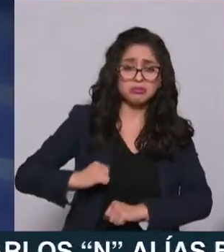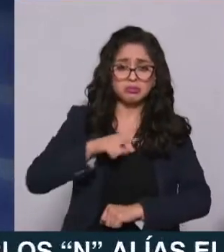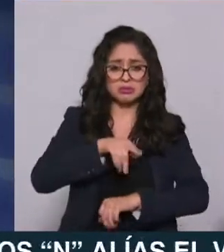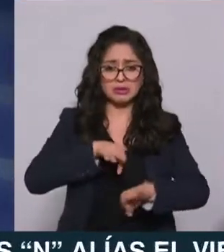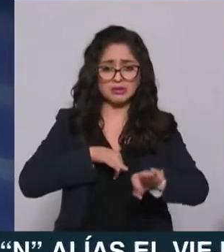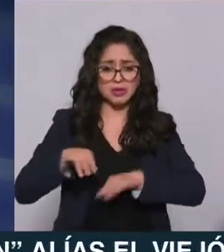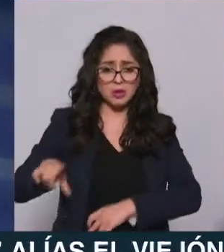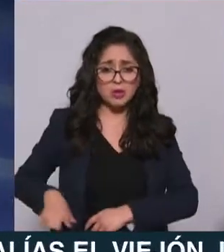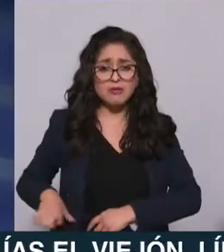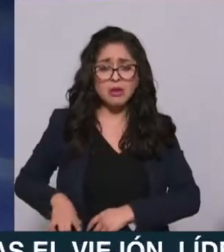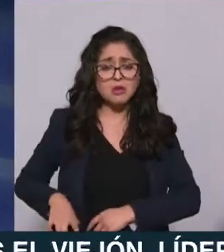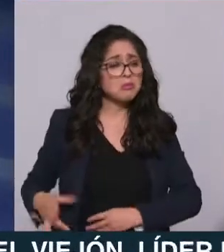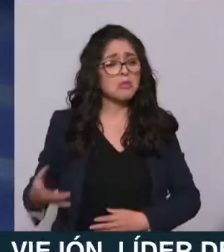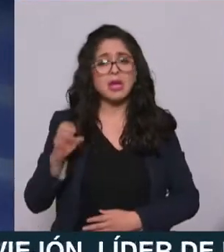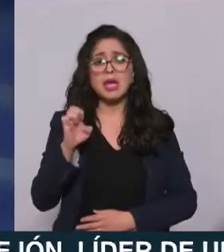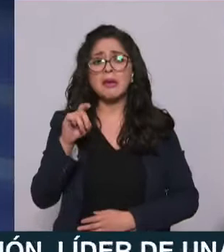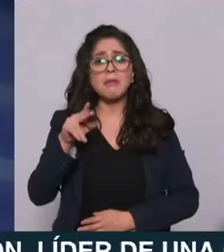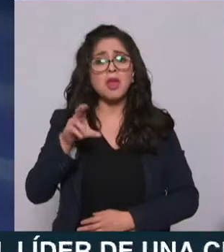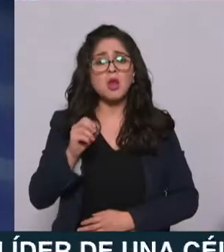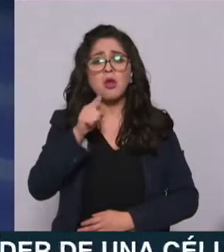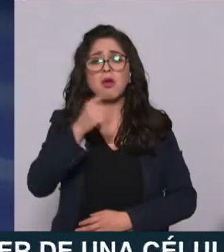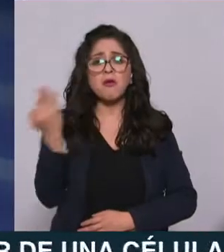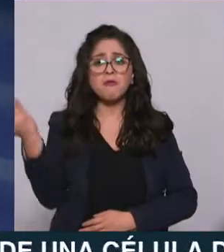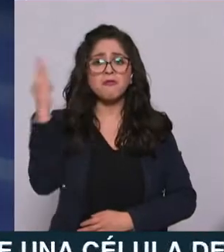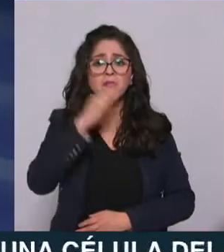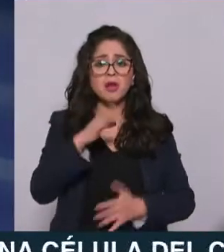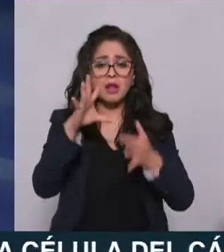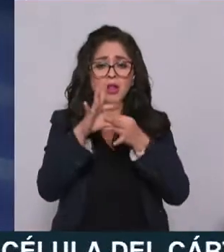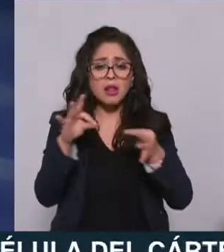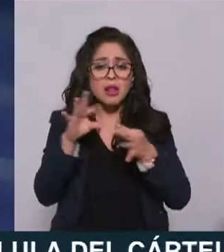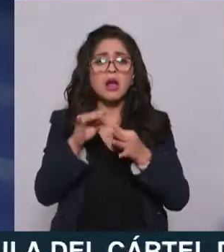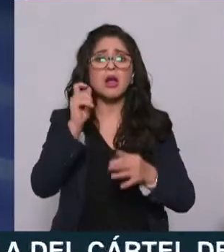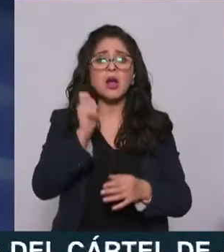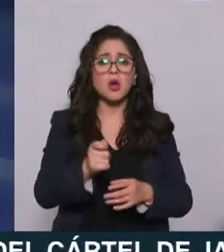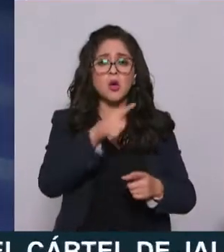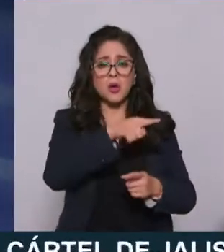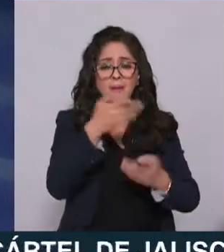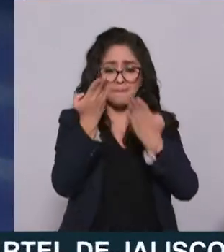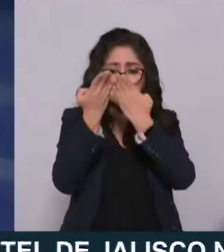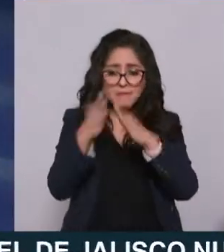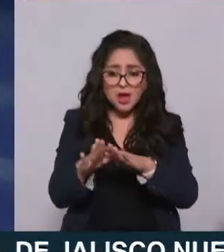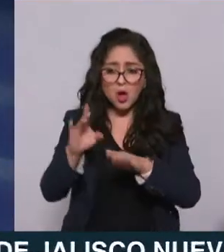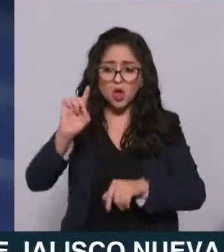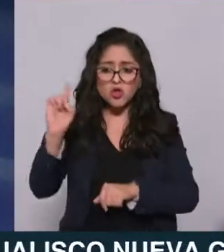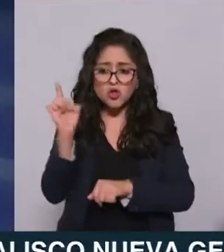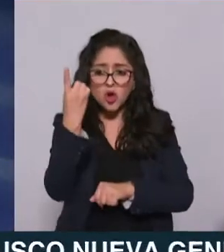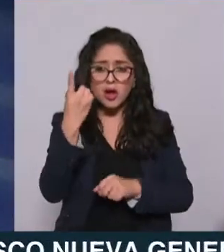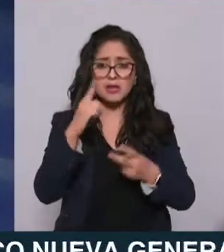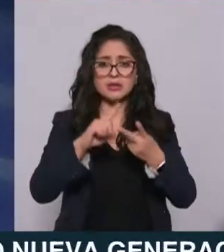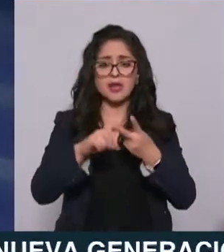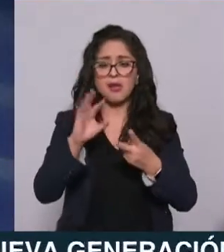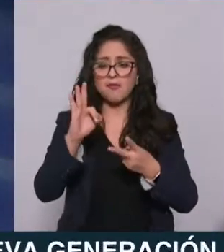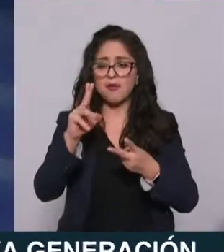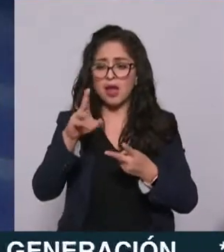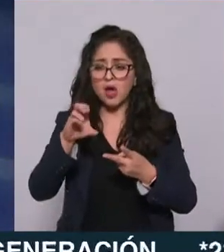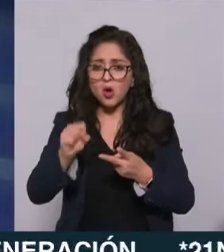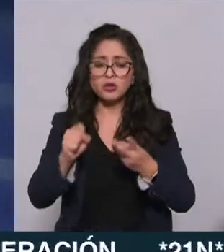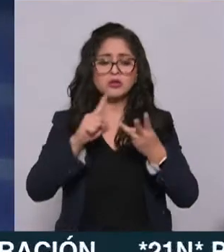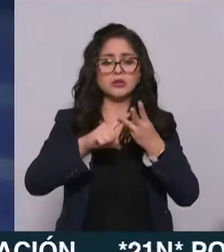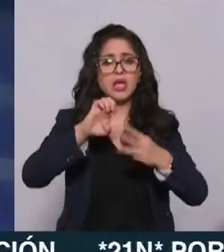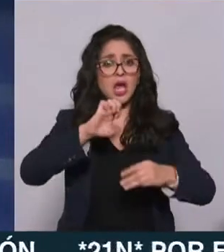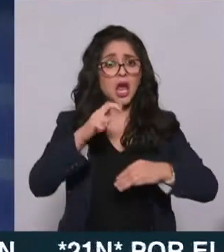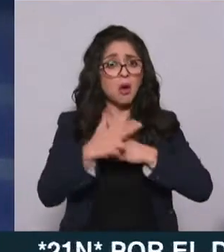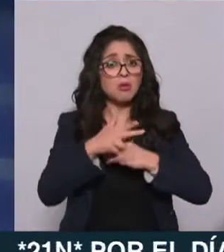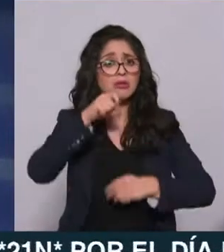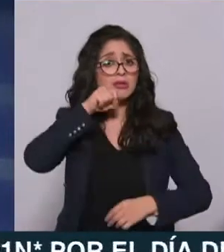investigado por mentir en sus declaraciones patrimoniales en las que omitió cuentas bancarias en dólares, en francos y en euros, así como propiedades